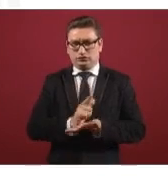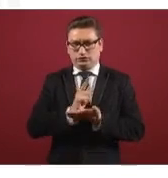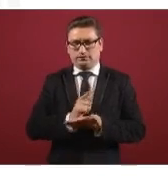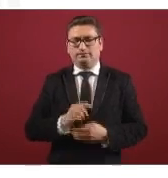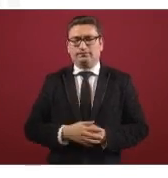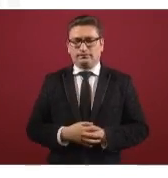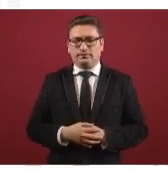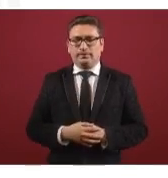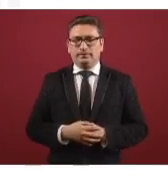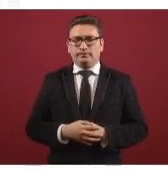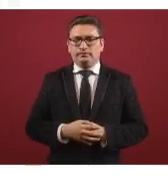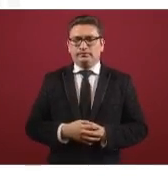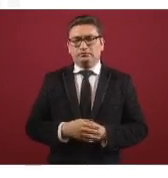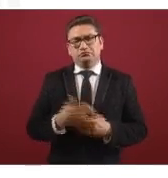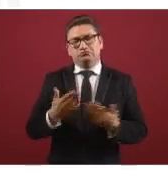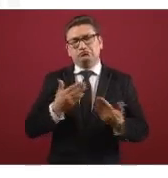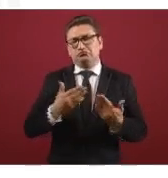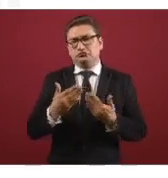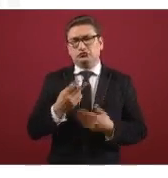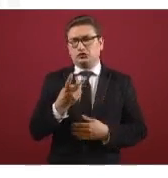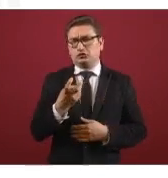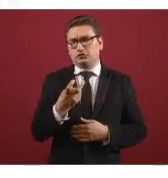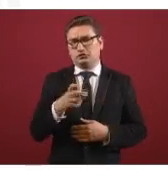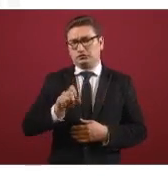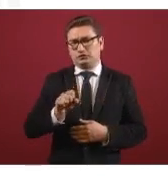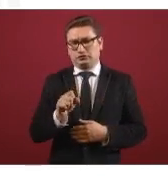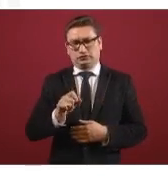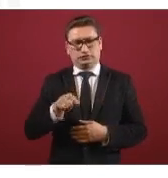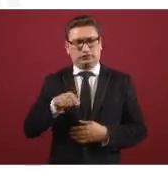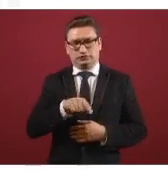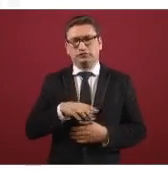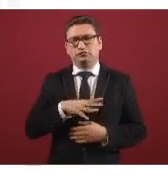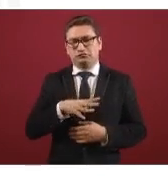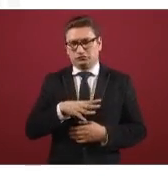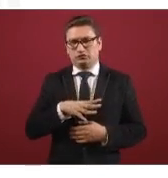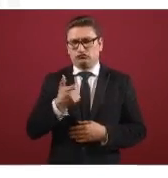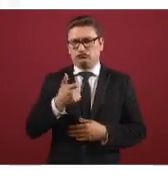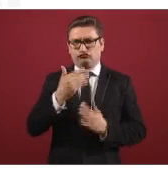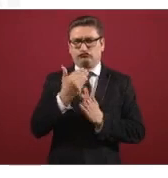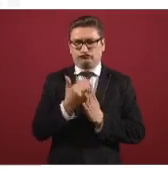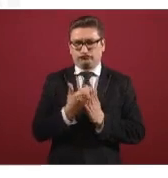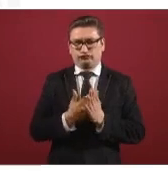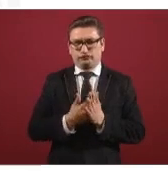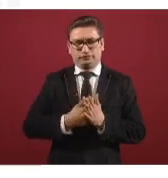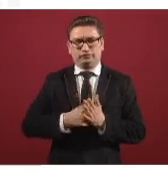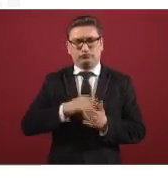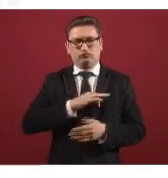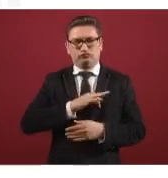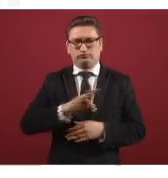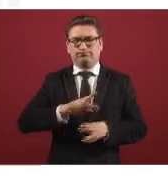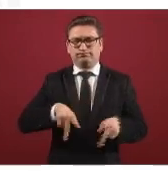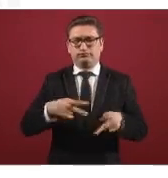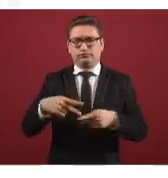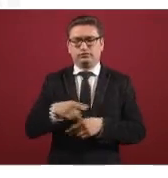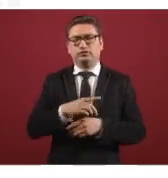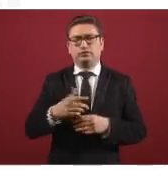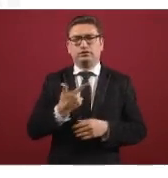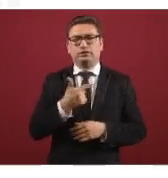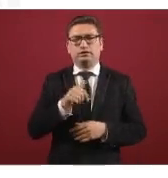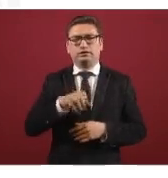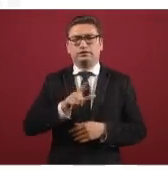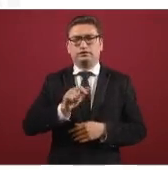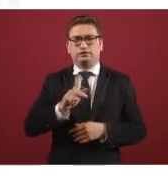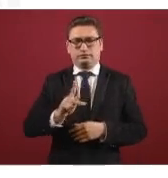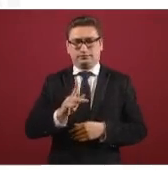y un margen de 2 pesos con 60 centavos. Es la prueba que sí se puede dar más económico el gas LP. Y